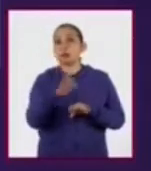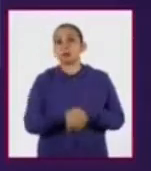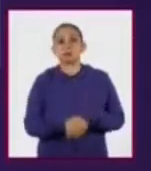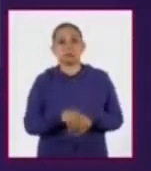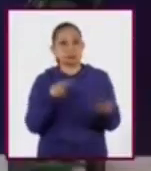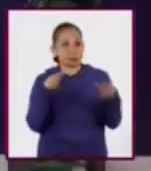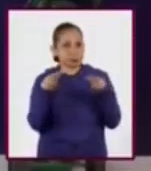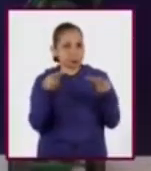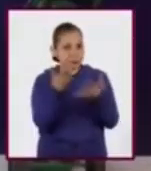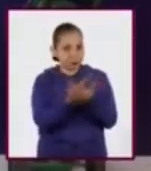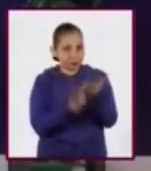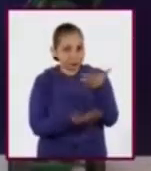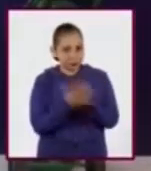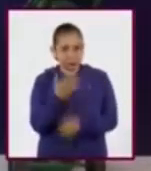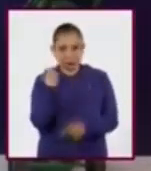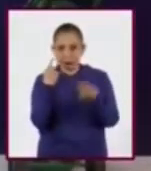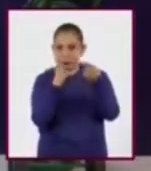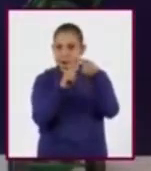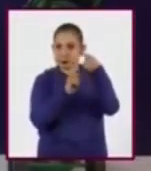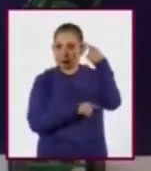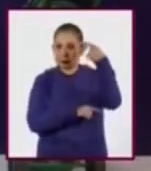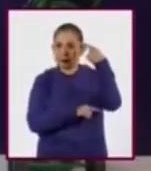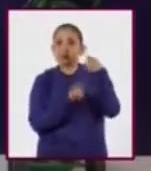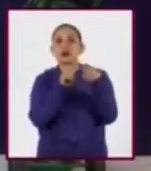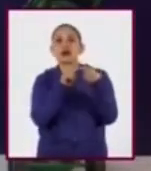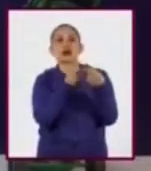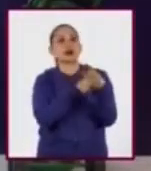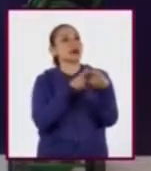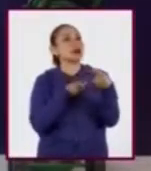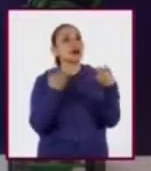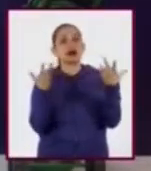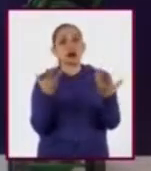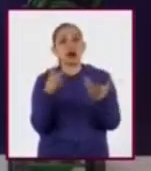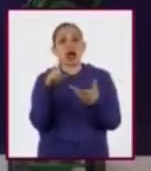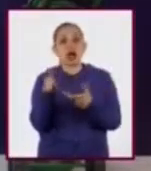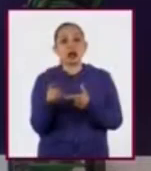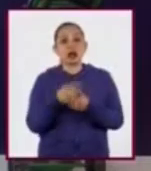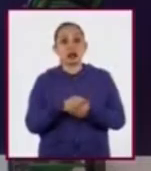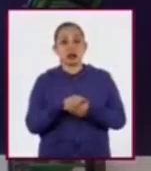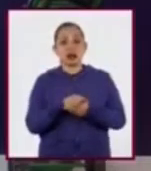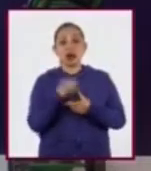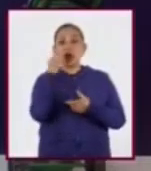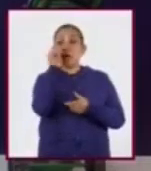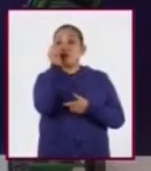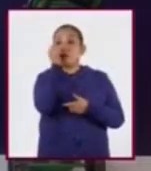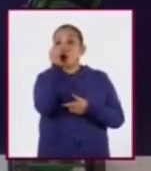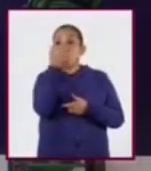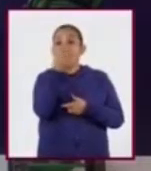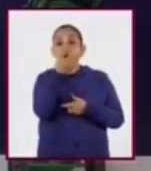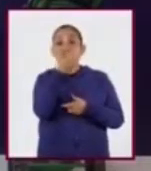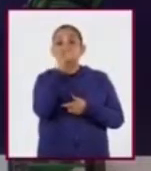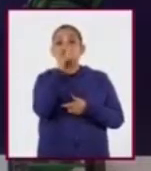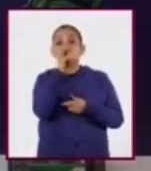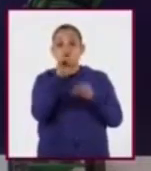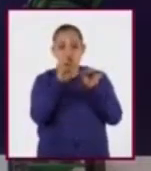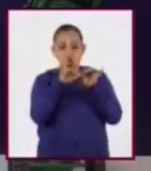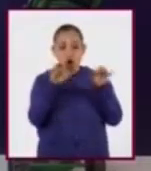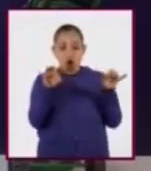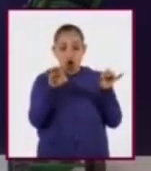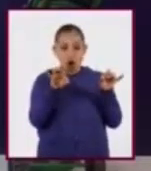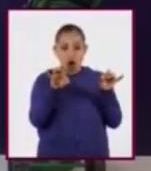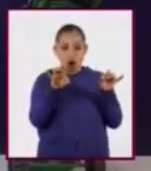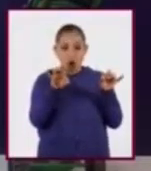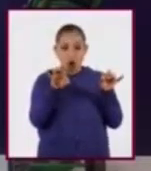Manos a la obra. Paso número 1. Lo que tenemos que hacer es colocar un poco de hilo de cobre en uno de los